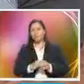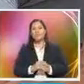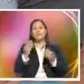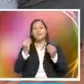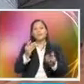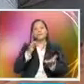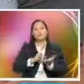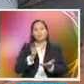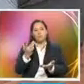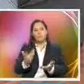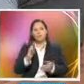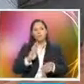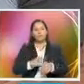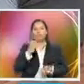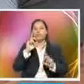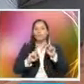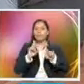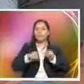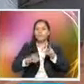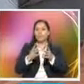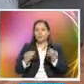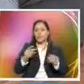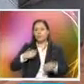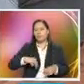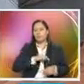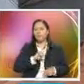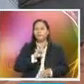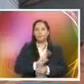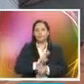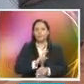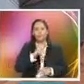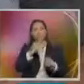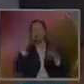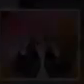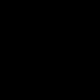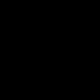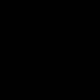Muchísimas gracias. Gracias a ti, Enrique, por despejarnos tanta duda, y ahí vamos a estarte dando mucha lata. Gracias.